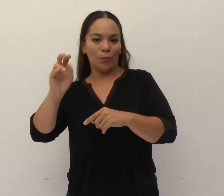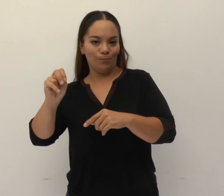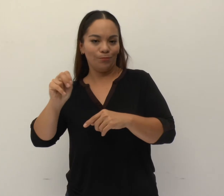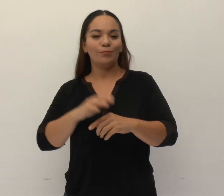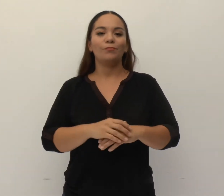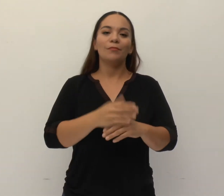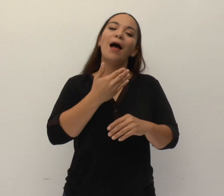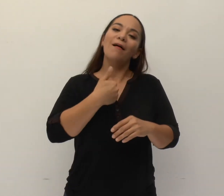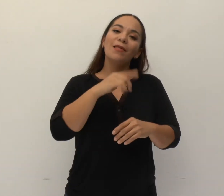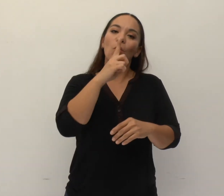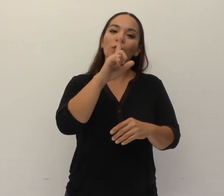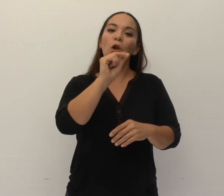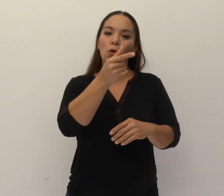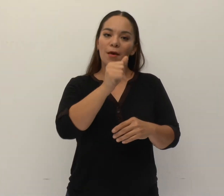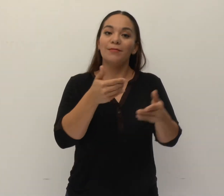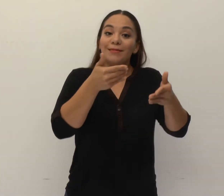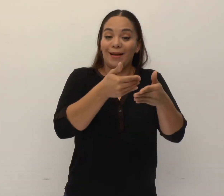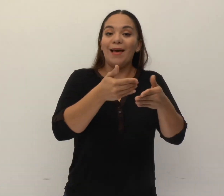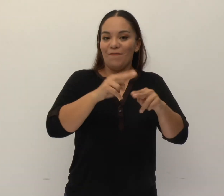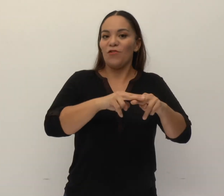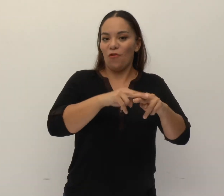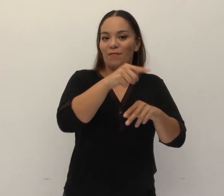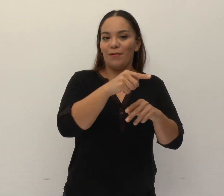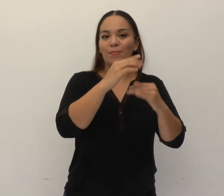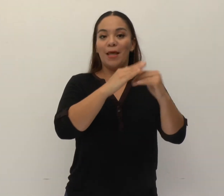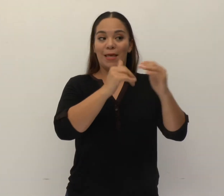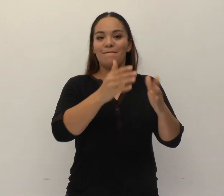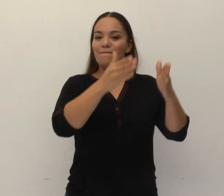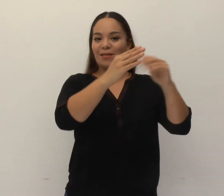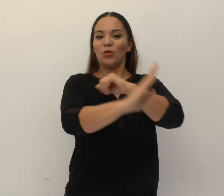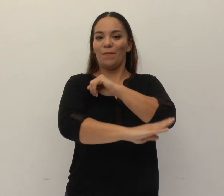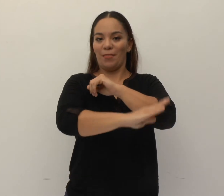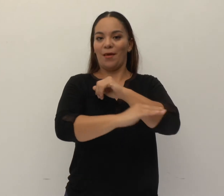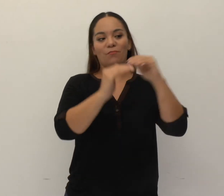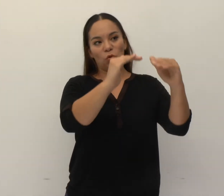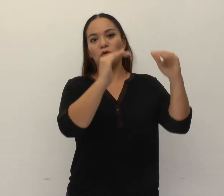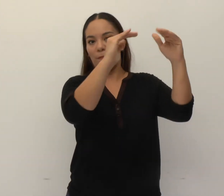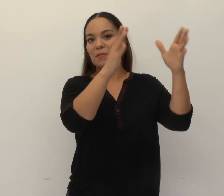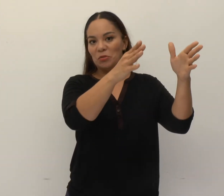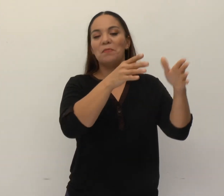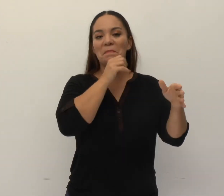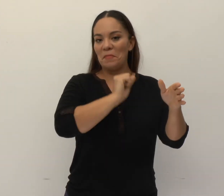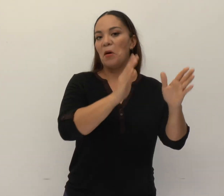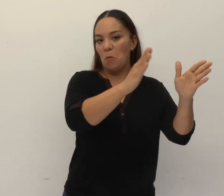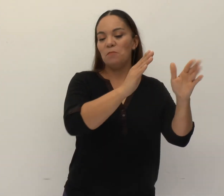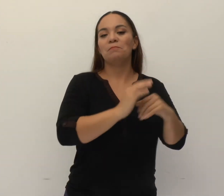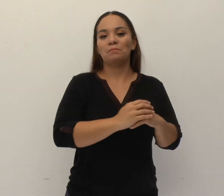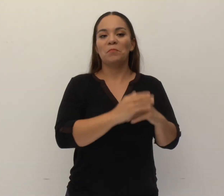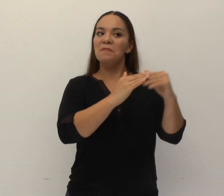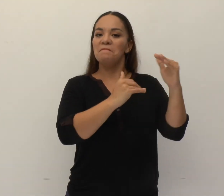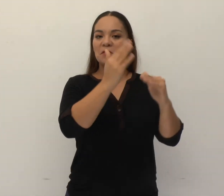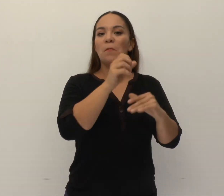Cairo había una logia que estaba a la par del ferrocarril, que era un edificio hecho de madera de dos pisos, ya